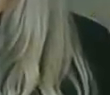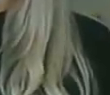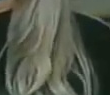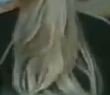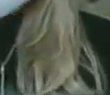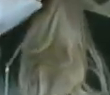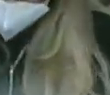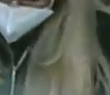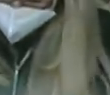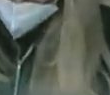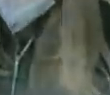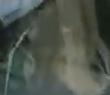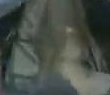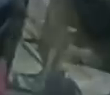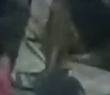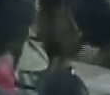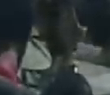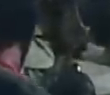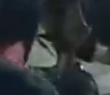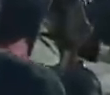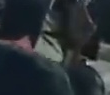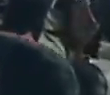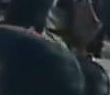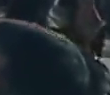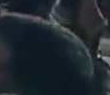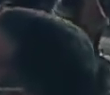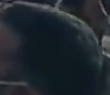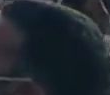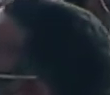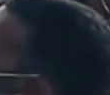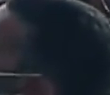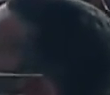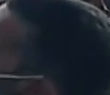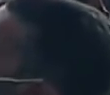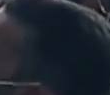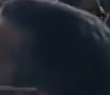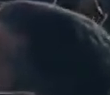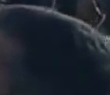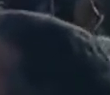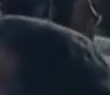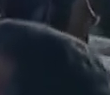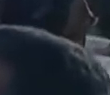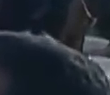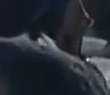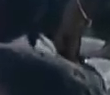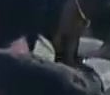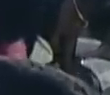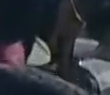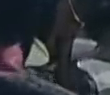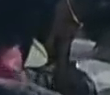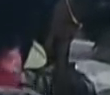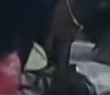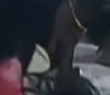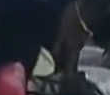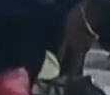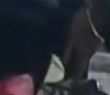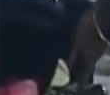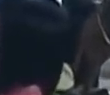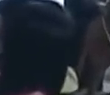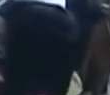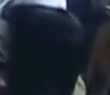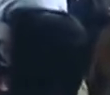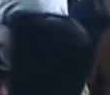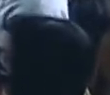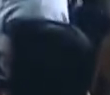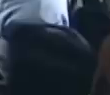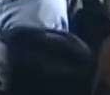En las imágenes apreciamos al presidente de la República, Nicolás Maduro Moros, dirigiéndose a los